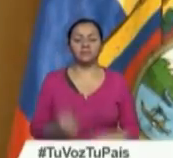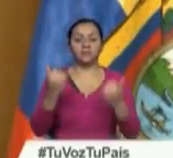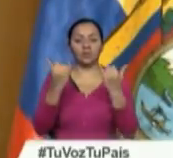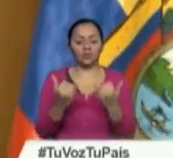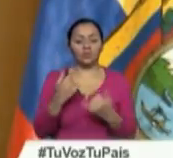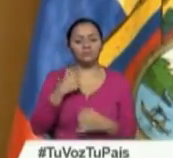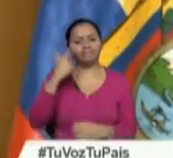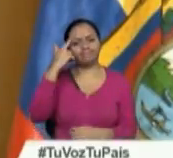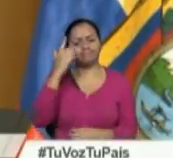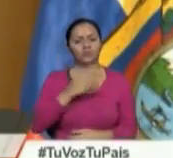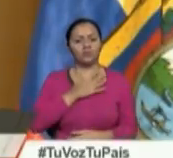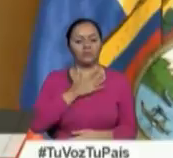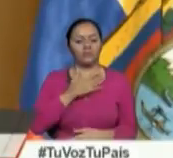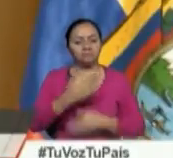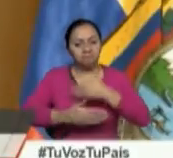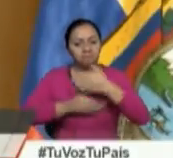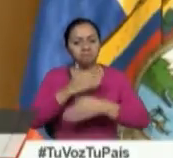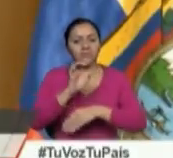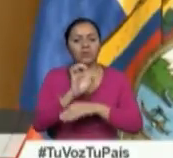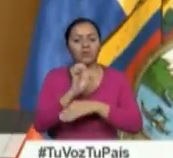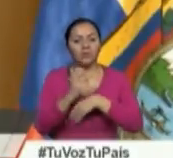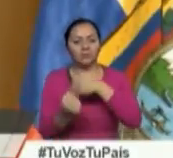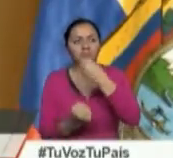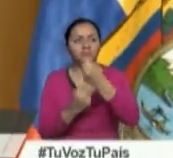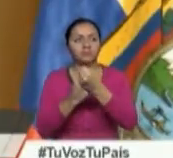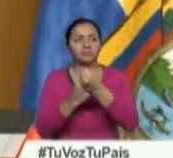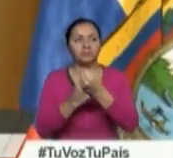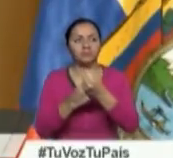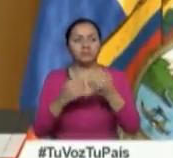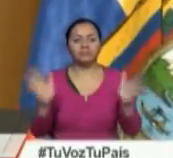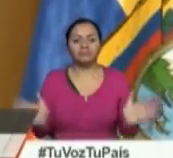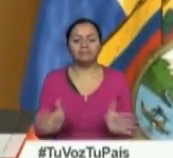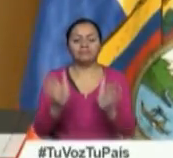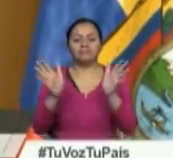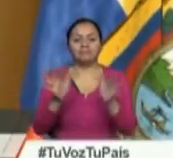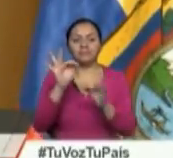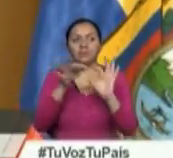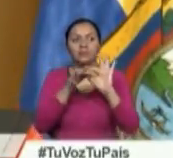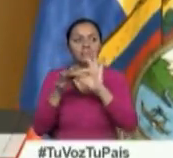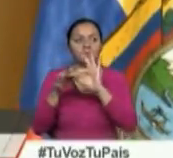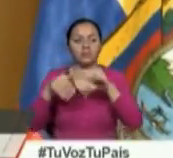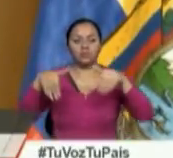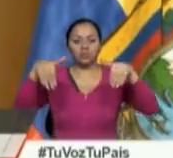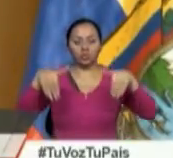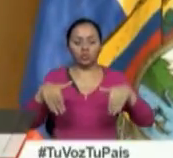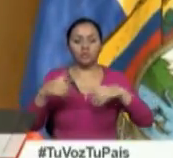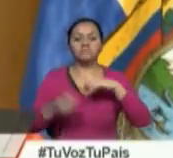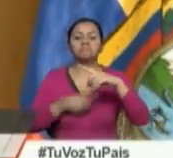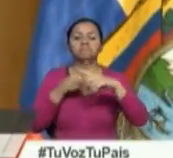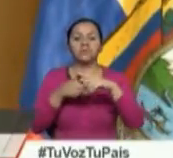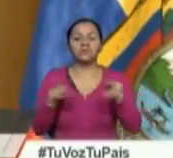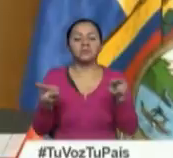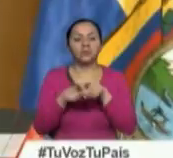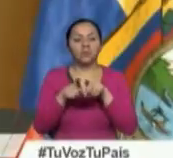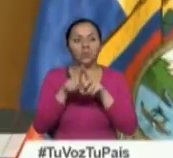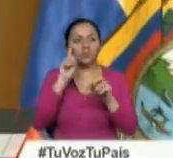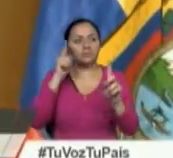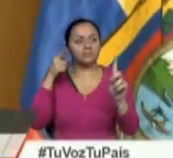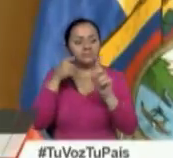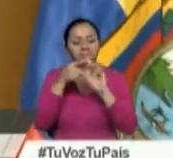Confío plenamente en que Ecuador contribuirá a fortalecer y promover la cooperación sur-sur y a establecer